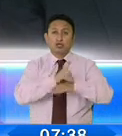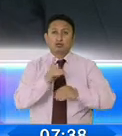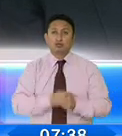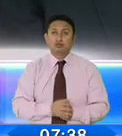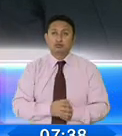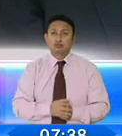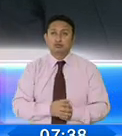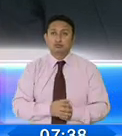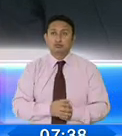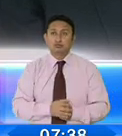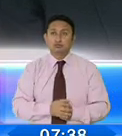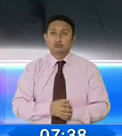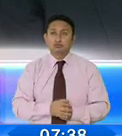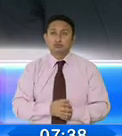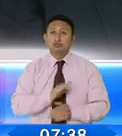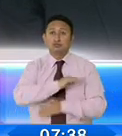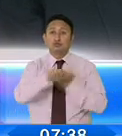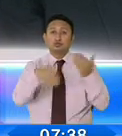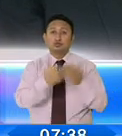Tenemos